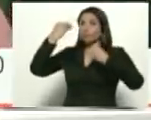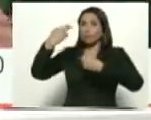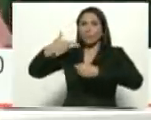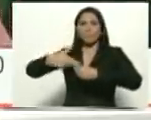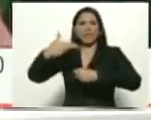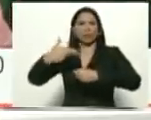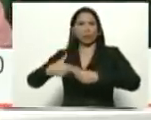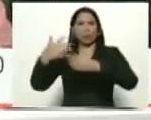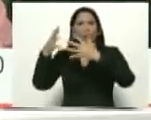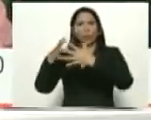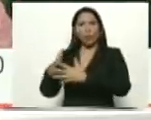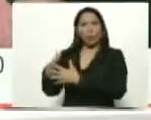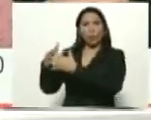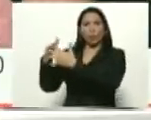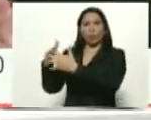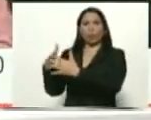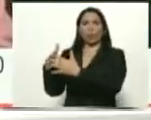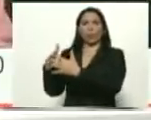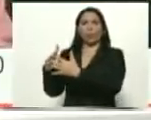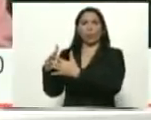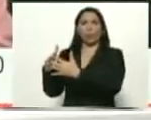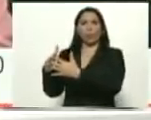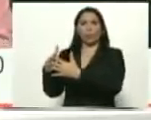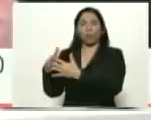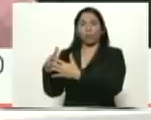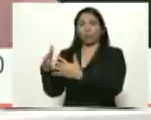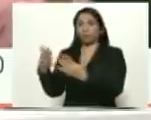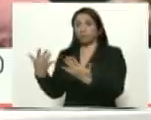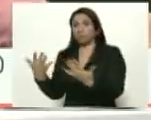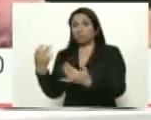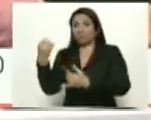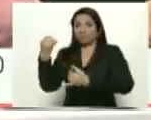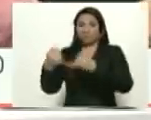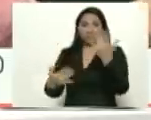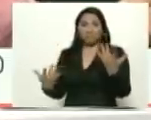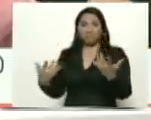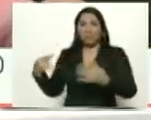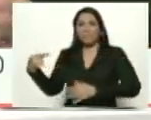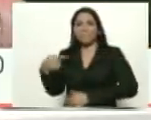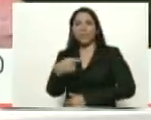de Estados Unidos iba a terminar en menos cero?